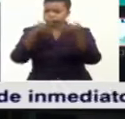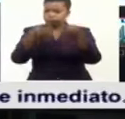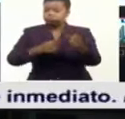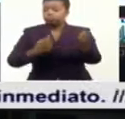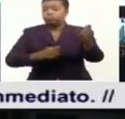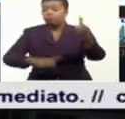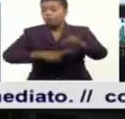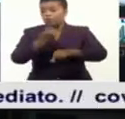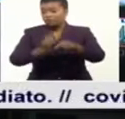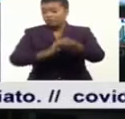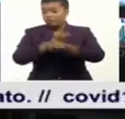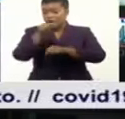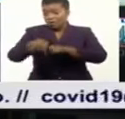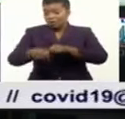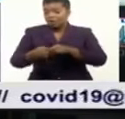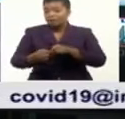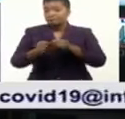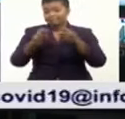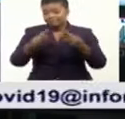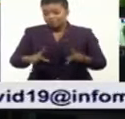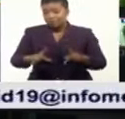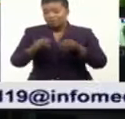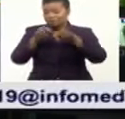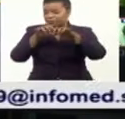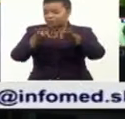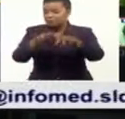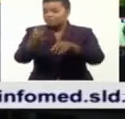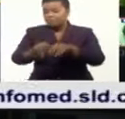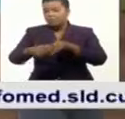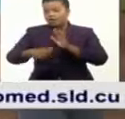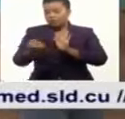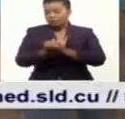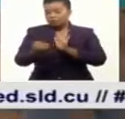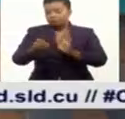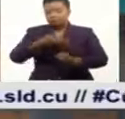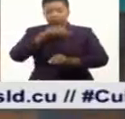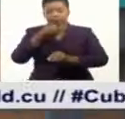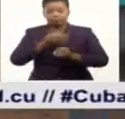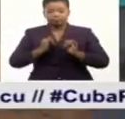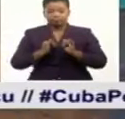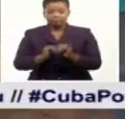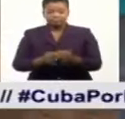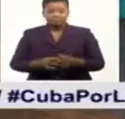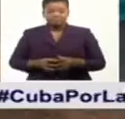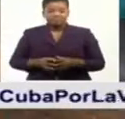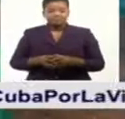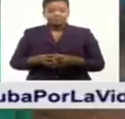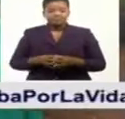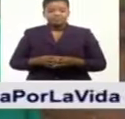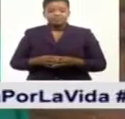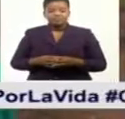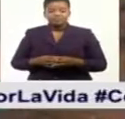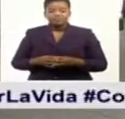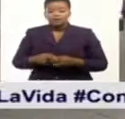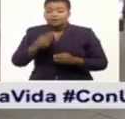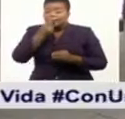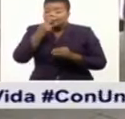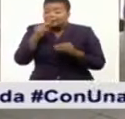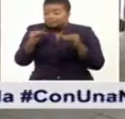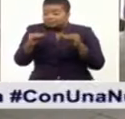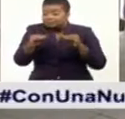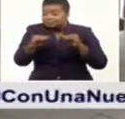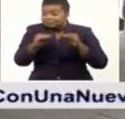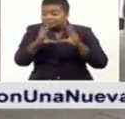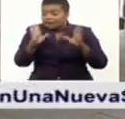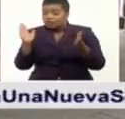actual rebrote de la COVID-19. Así lo confirma el siguiente reporte. Desde muy temprano comienzan a llegar al servicio